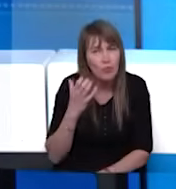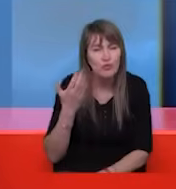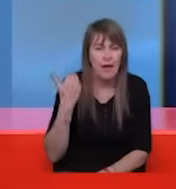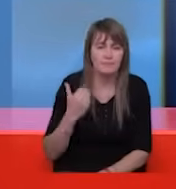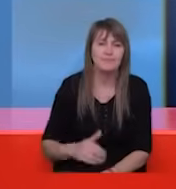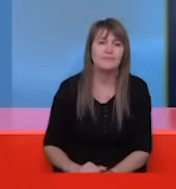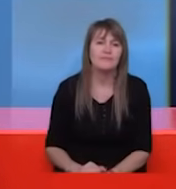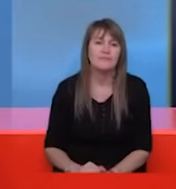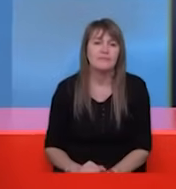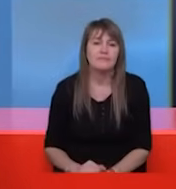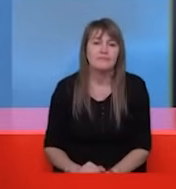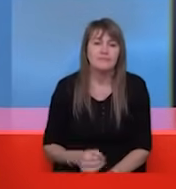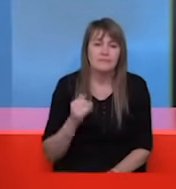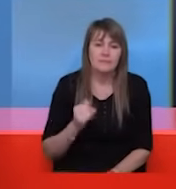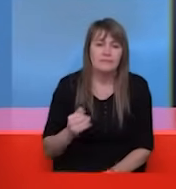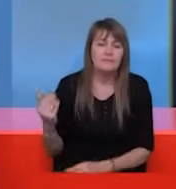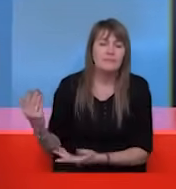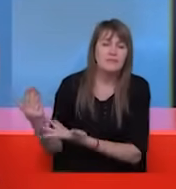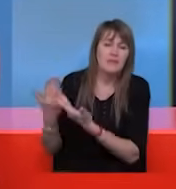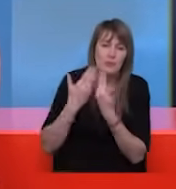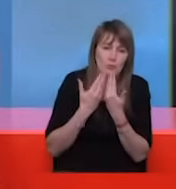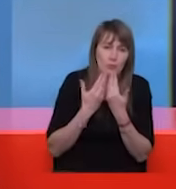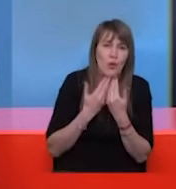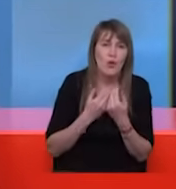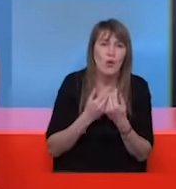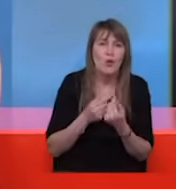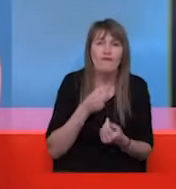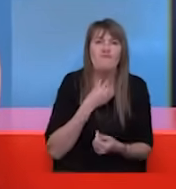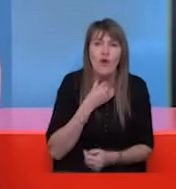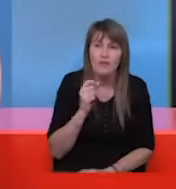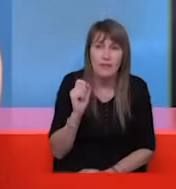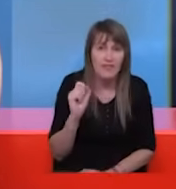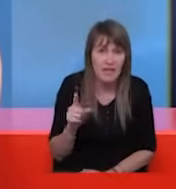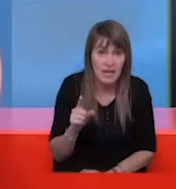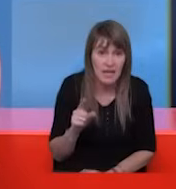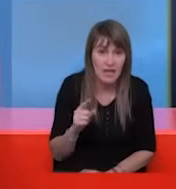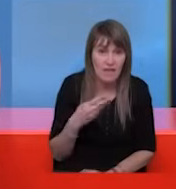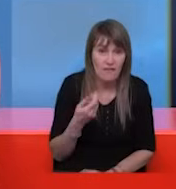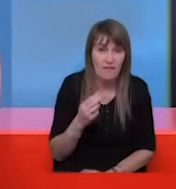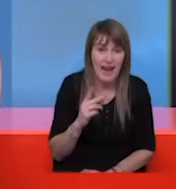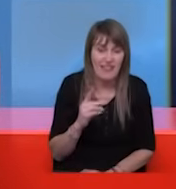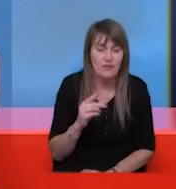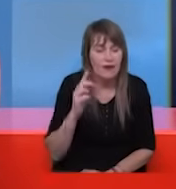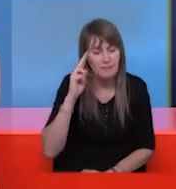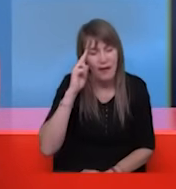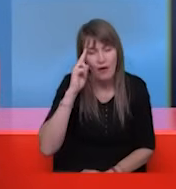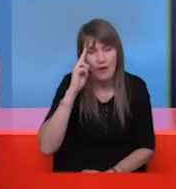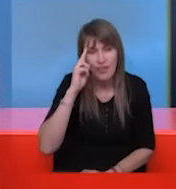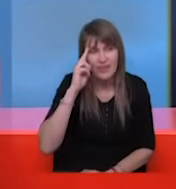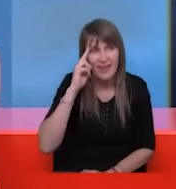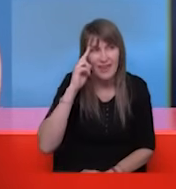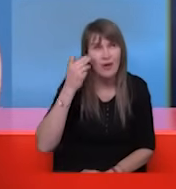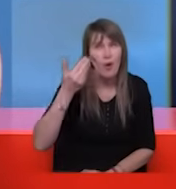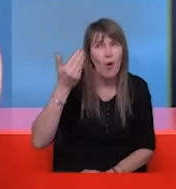mira, ya cuando me consultó Antonio si esa voz era de Bardesio, fue empezar a viajar de vuelta, ¿no? Para